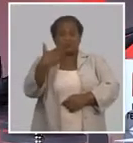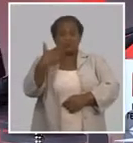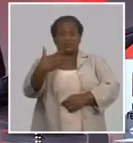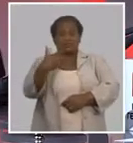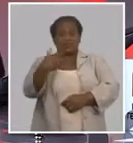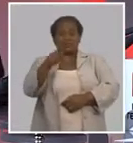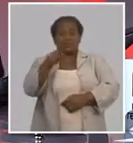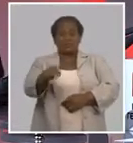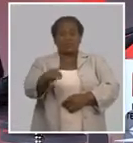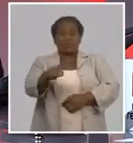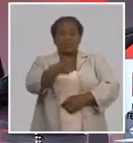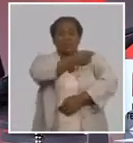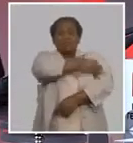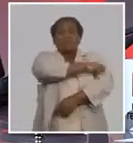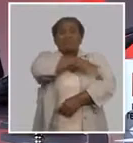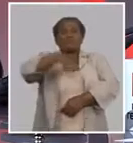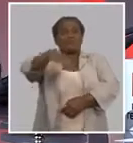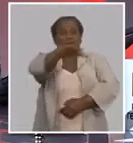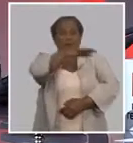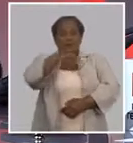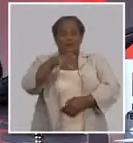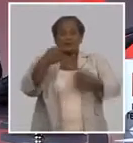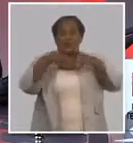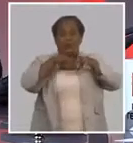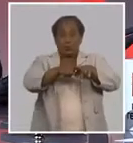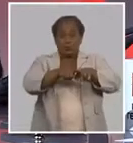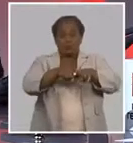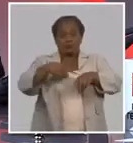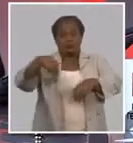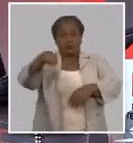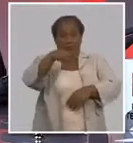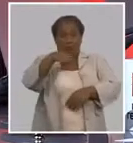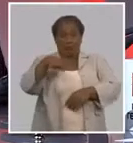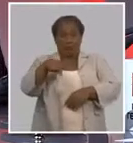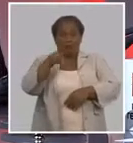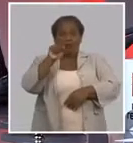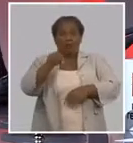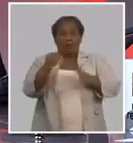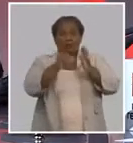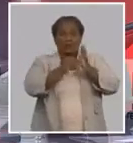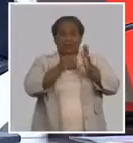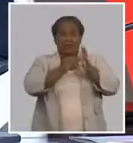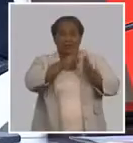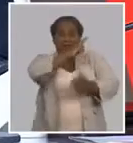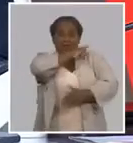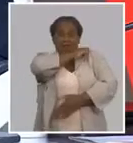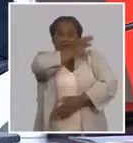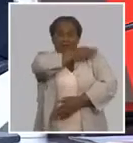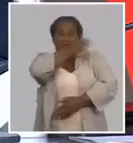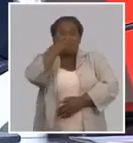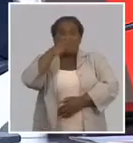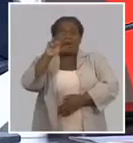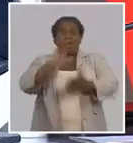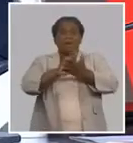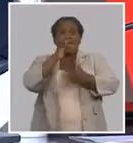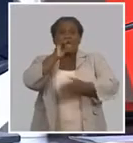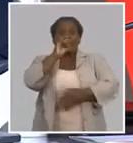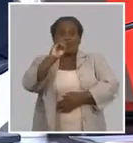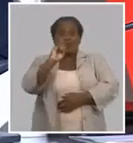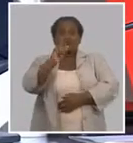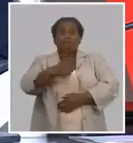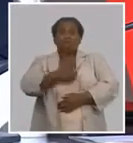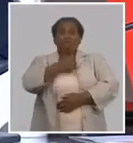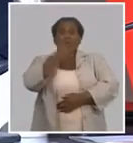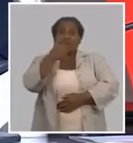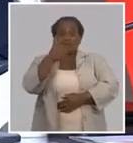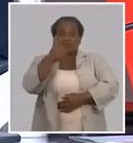buena parte de nuestro pueblo me acompaña esta tarde en nuestro panel de general de brigada armando luis daniel lópez presidente del instituto